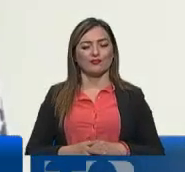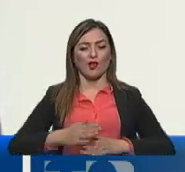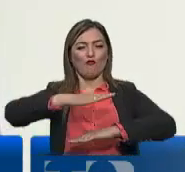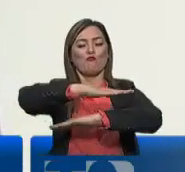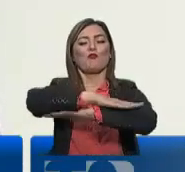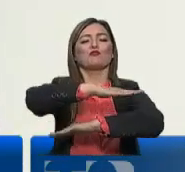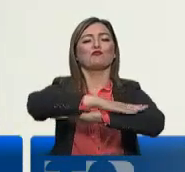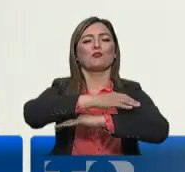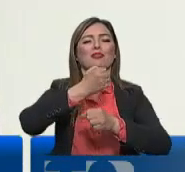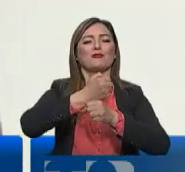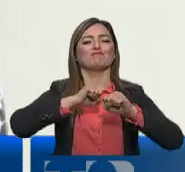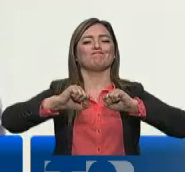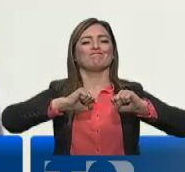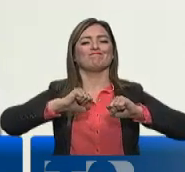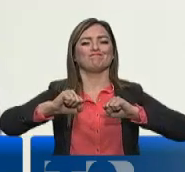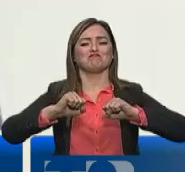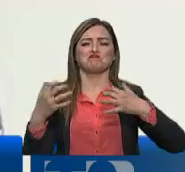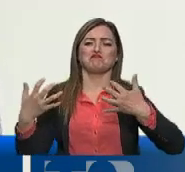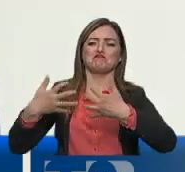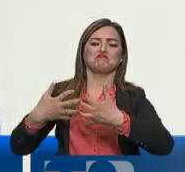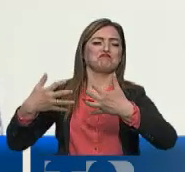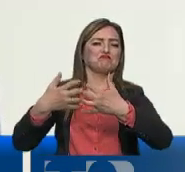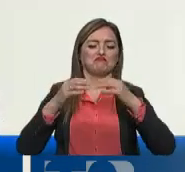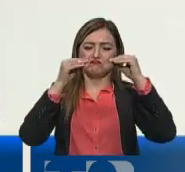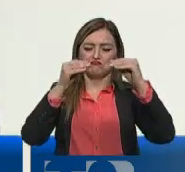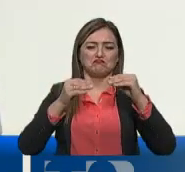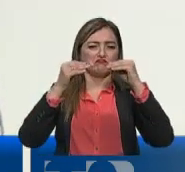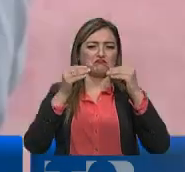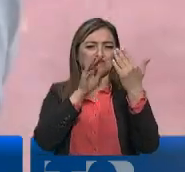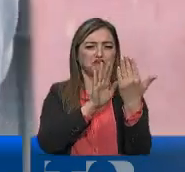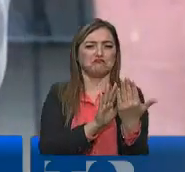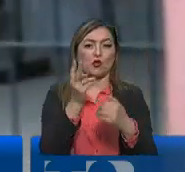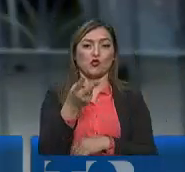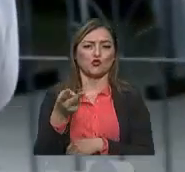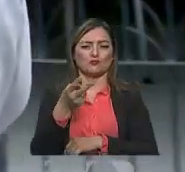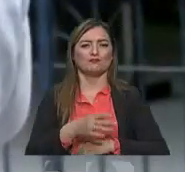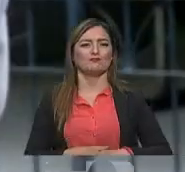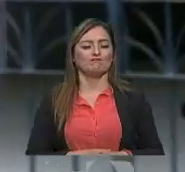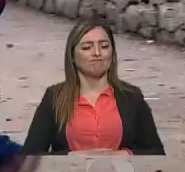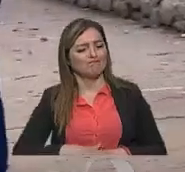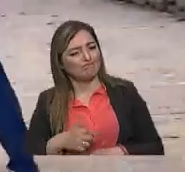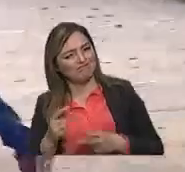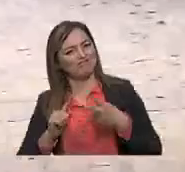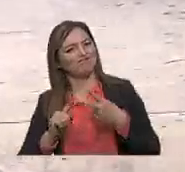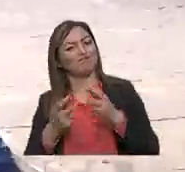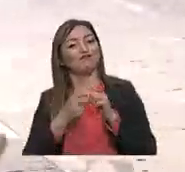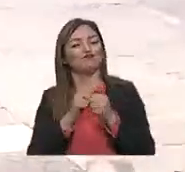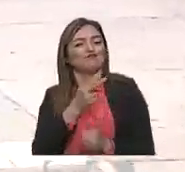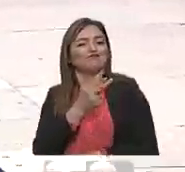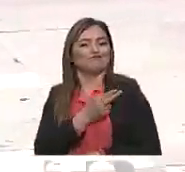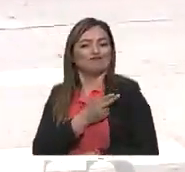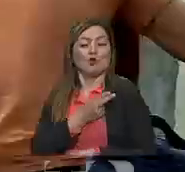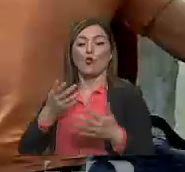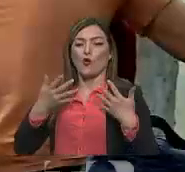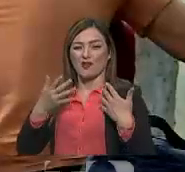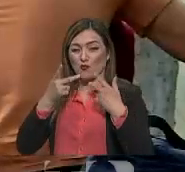que nos permite trabajar de forma simultánea clases virtuales y clases presenciales. Mientras que, por otro lado, la Universidad Estatal